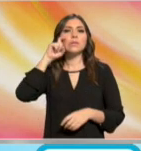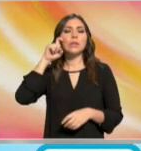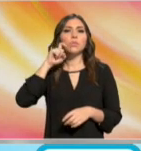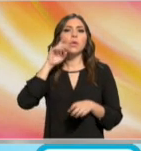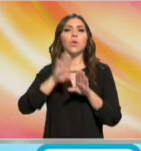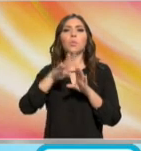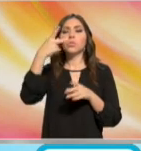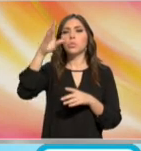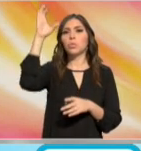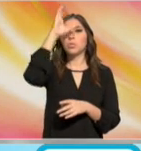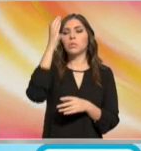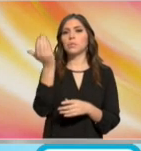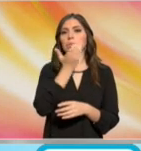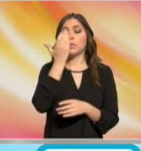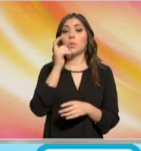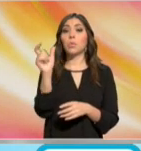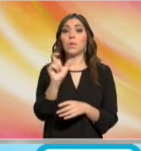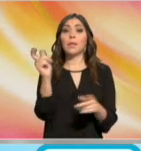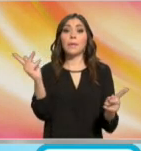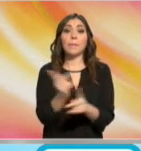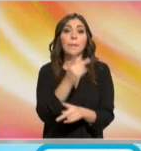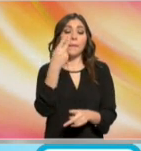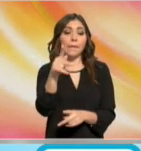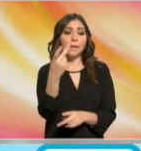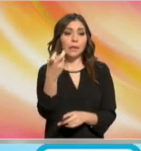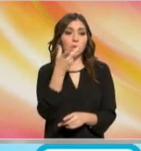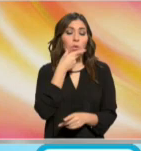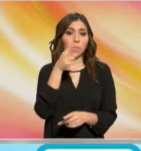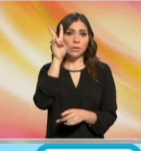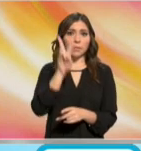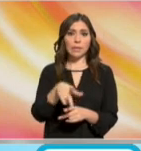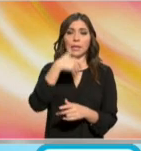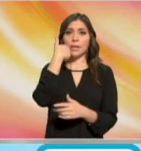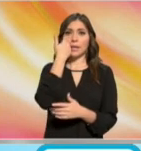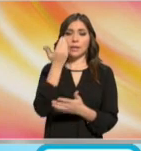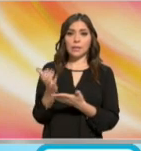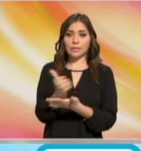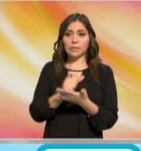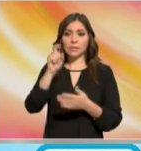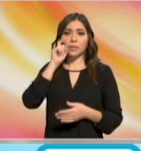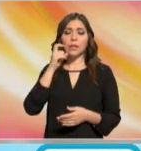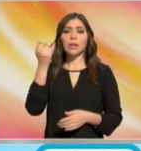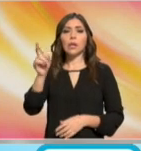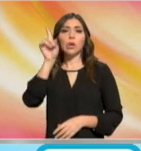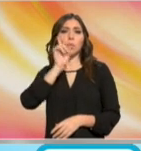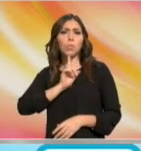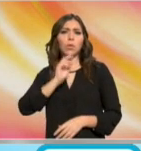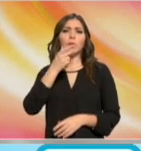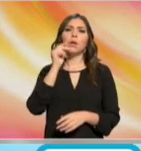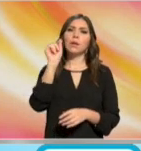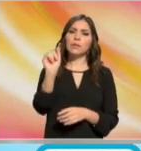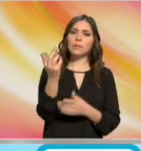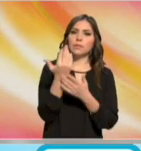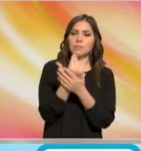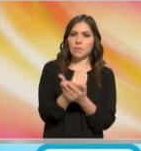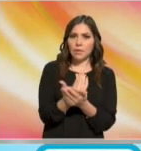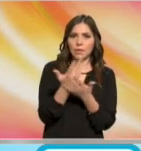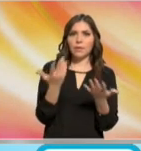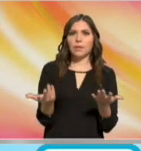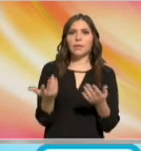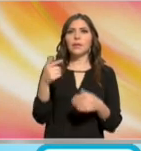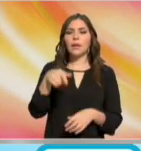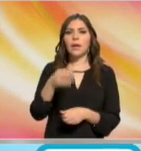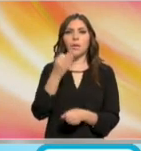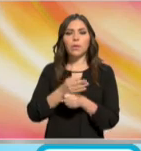educados. Entonces, bueno, cuando suceda esto, que el hombre de verdad quiera lo que te truje chencha y la señorita quiere, oye, pues espérame tantito, aquí